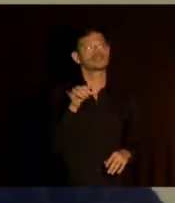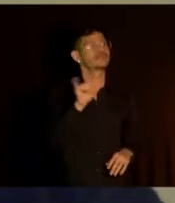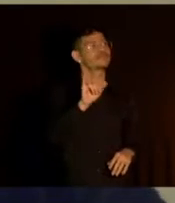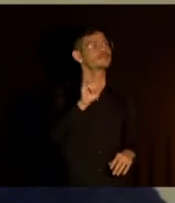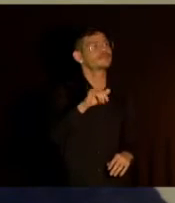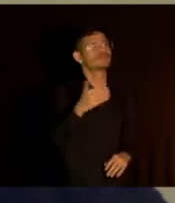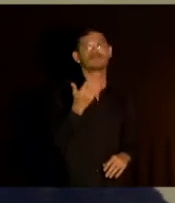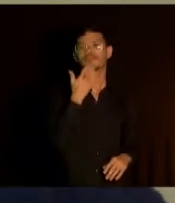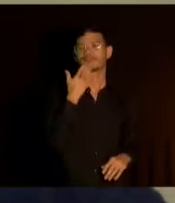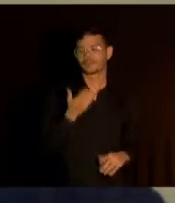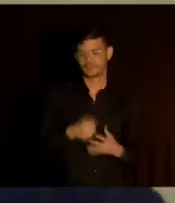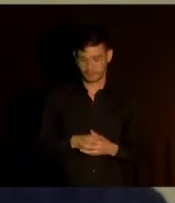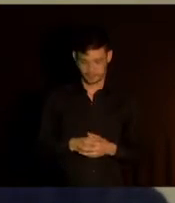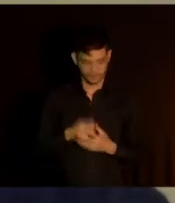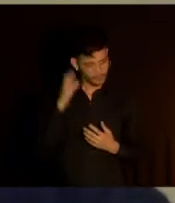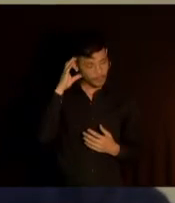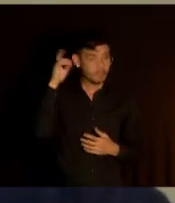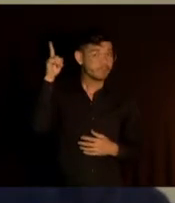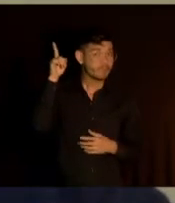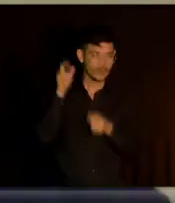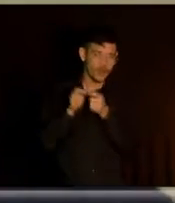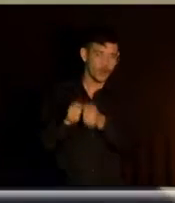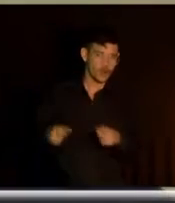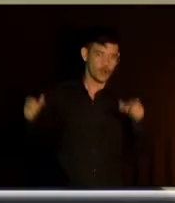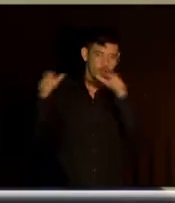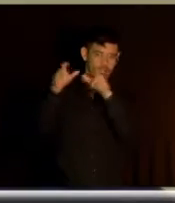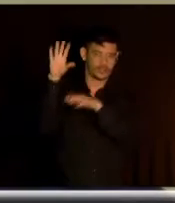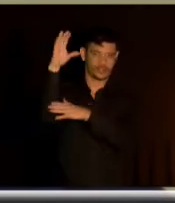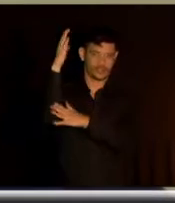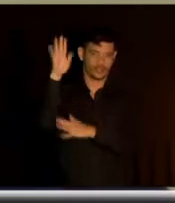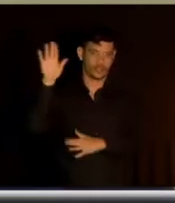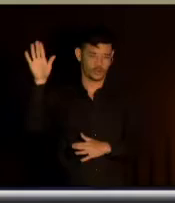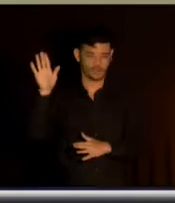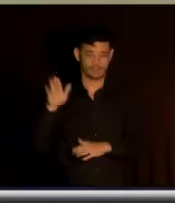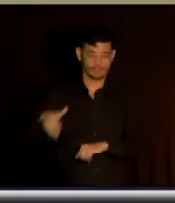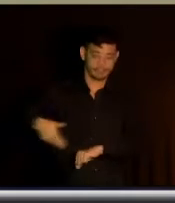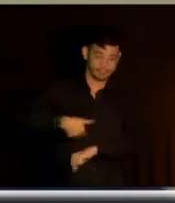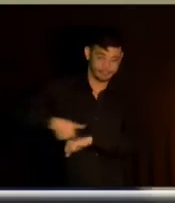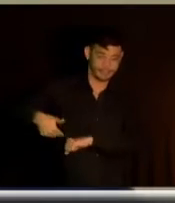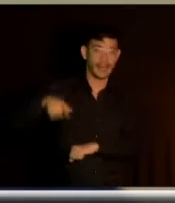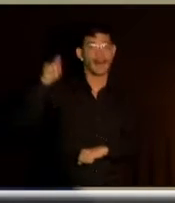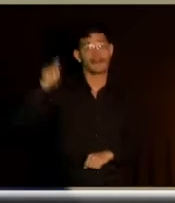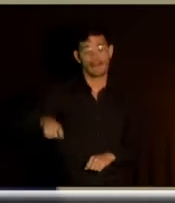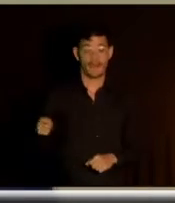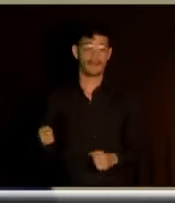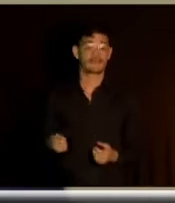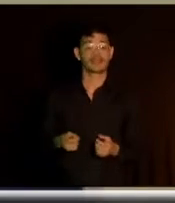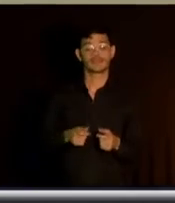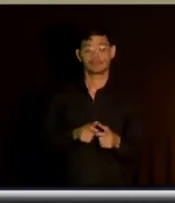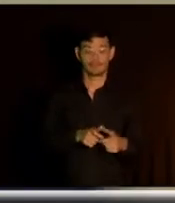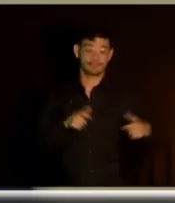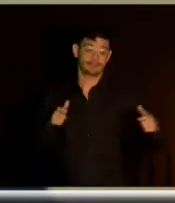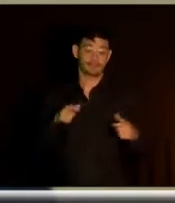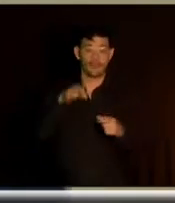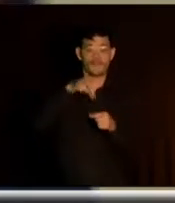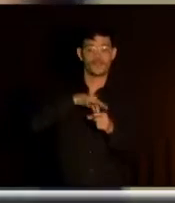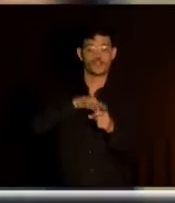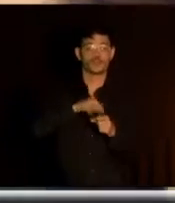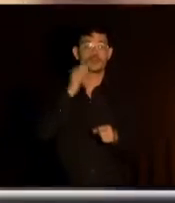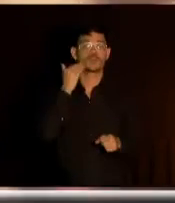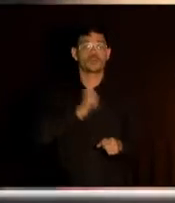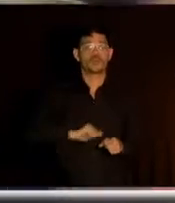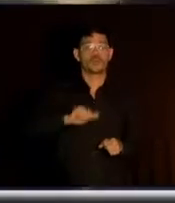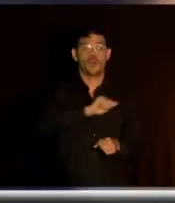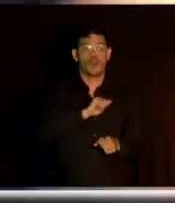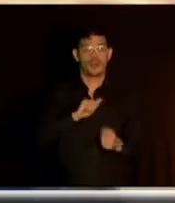que en el Congreso de la República Colombiana exijan cuotas de mujeres dentro de las listas de los